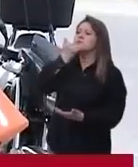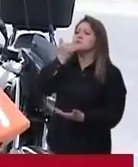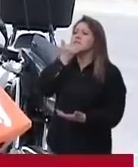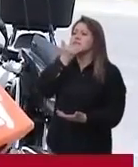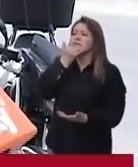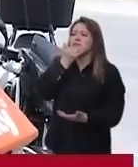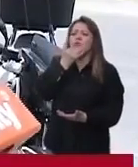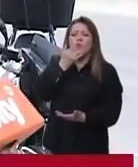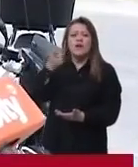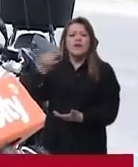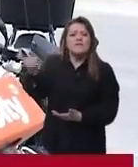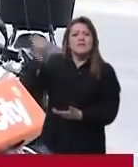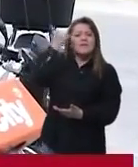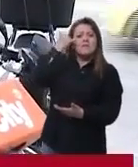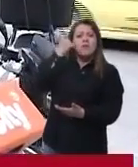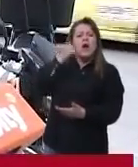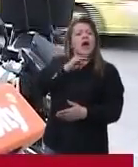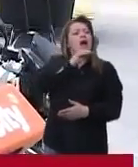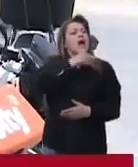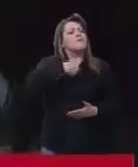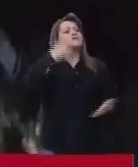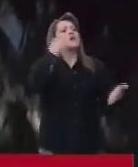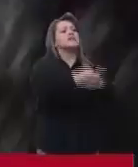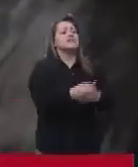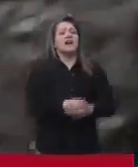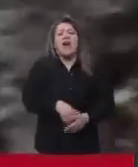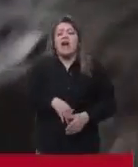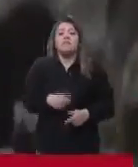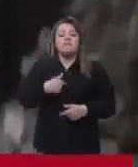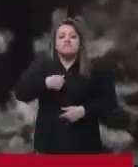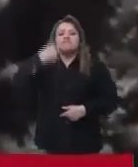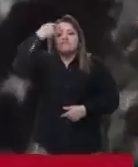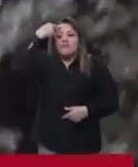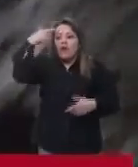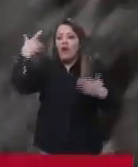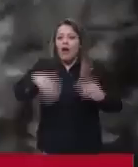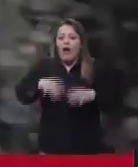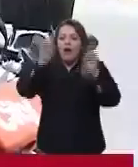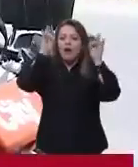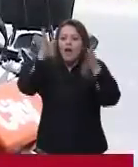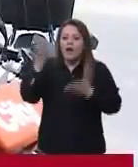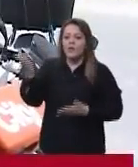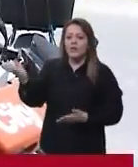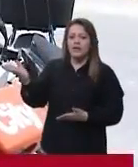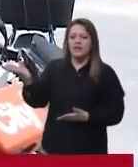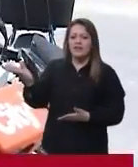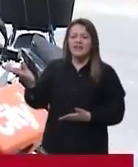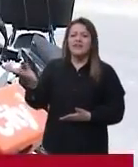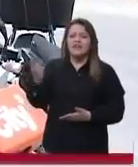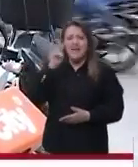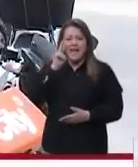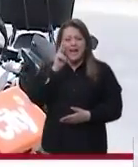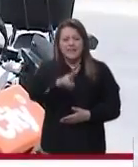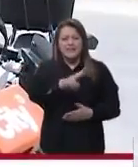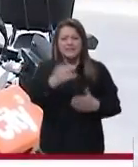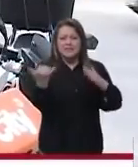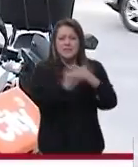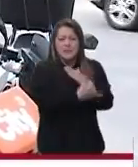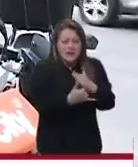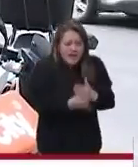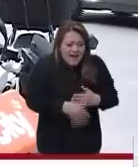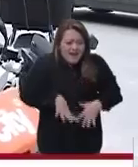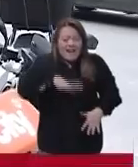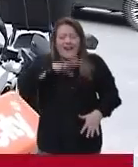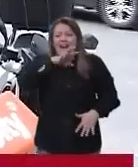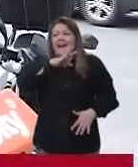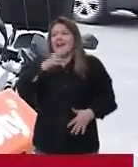un accidente, no así, no esa magnitud. Realmente comencé, fue ya en ese momento cuando vi el carro, ya entré en pánico, comencé